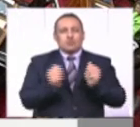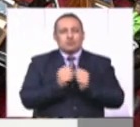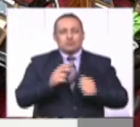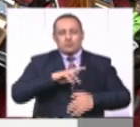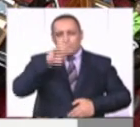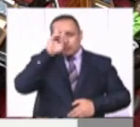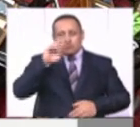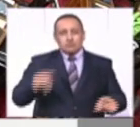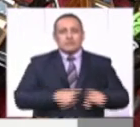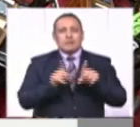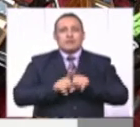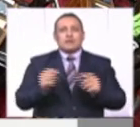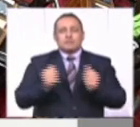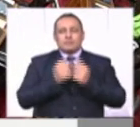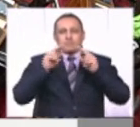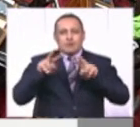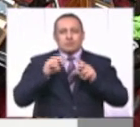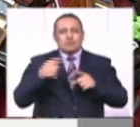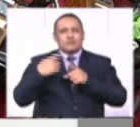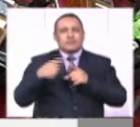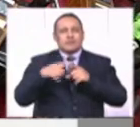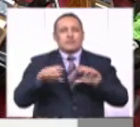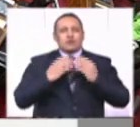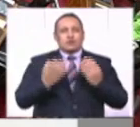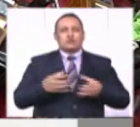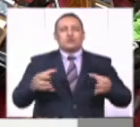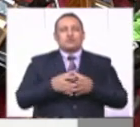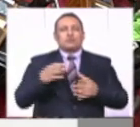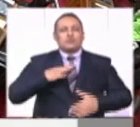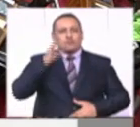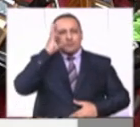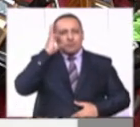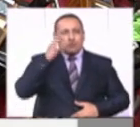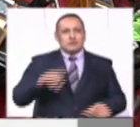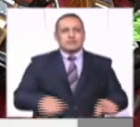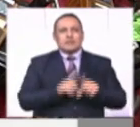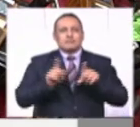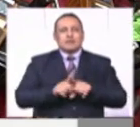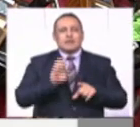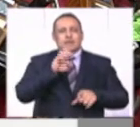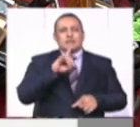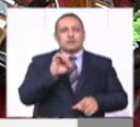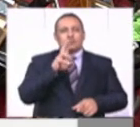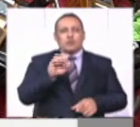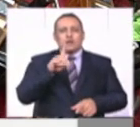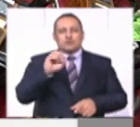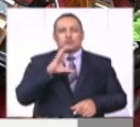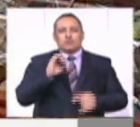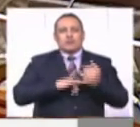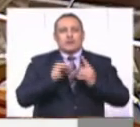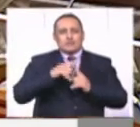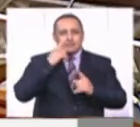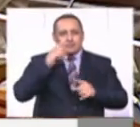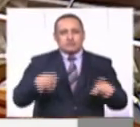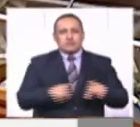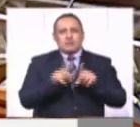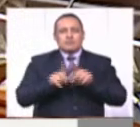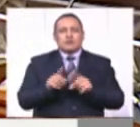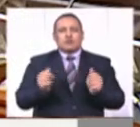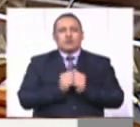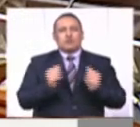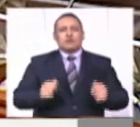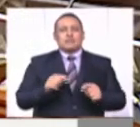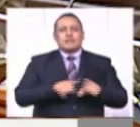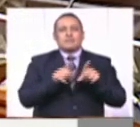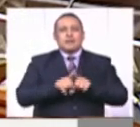así como también por ejemplo hay otros parlamentarios de fuerza popular Eduardo Castillo nilsa Chacón la